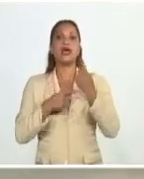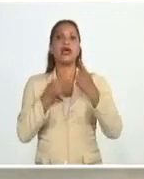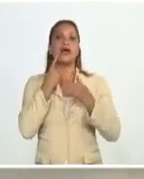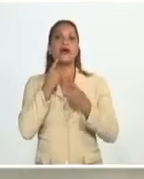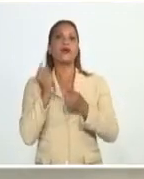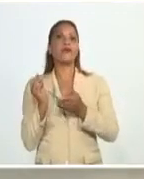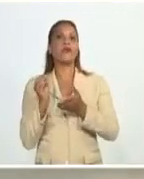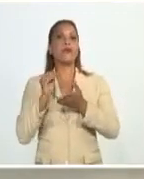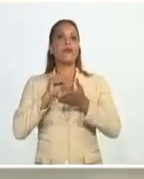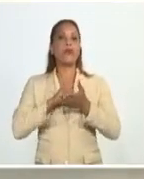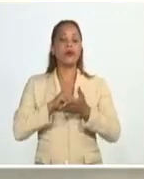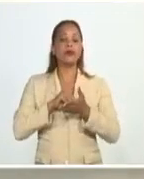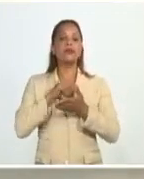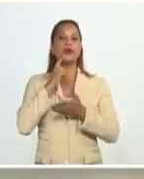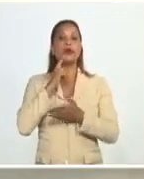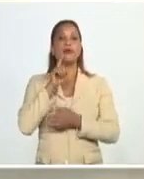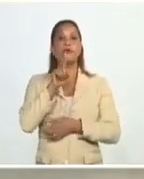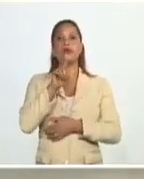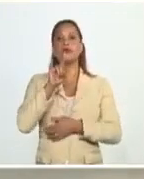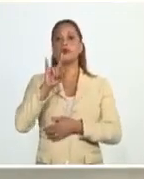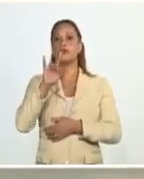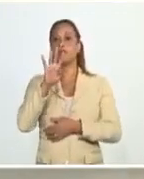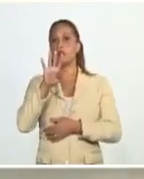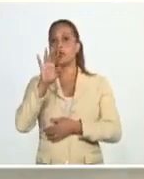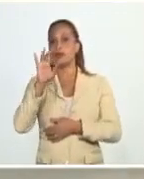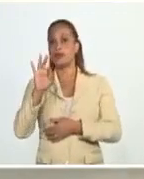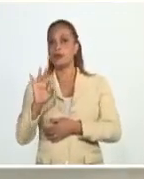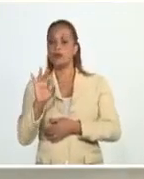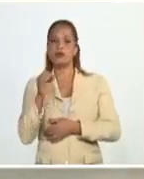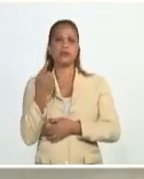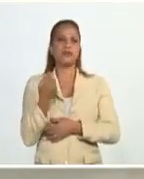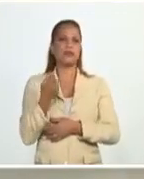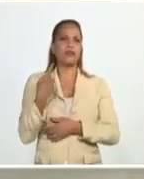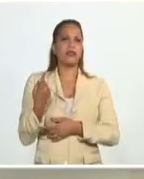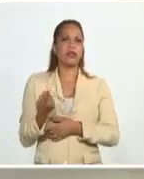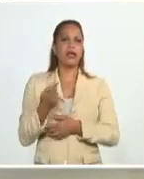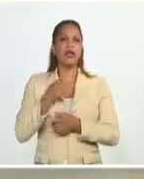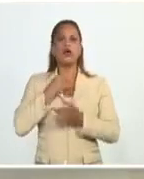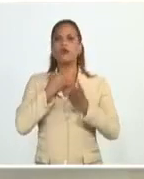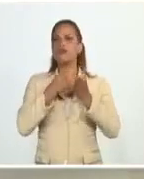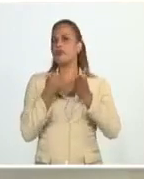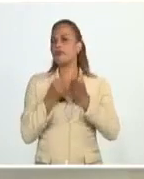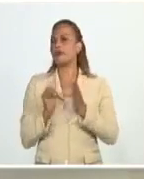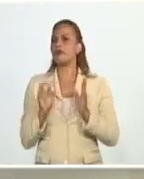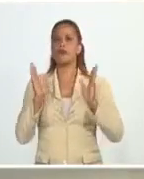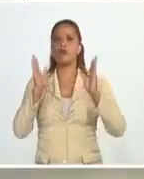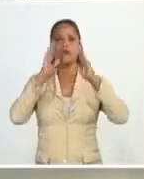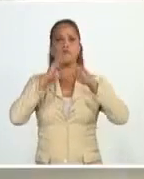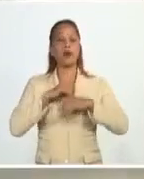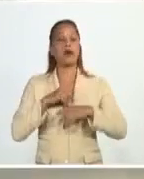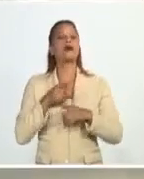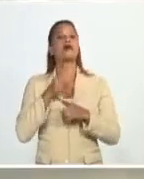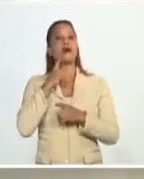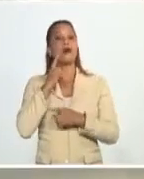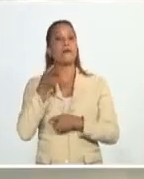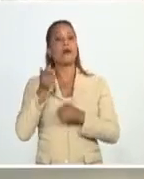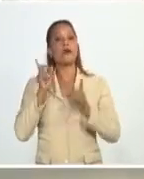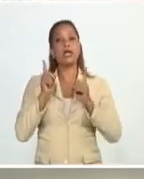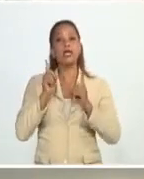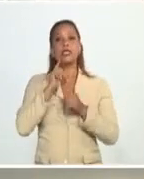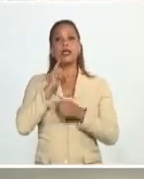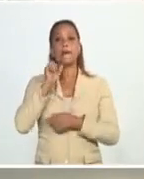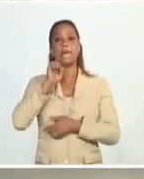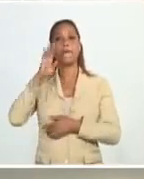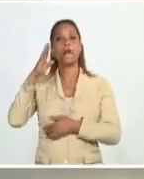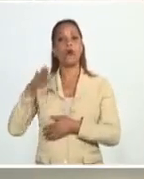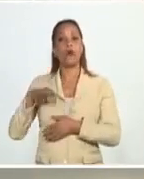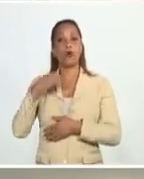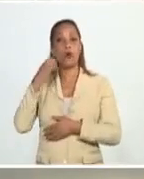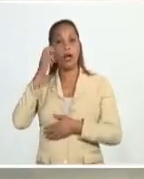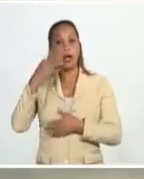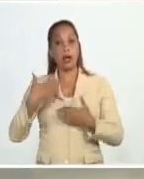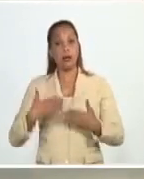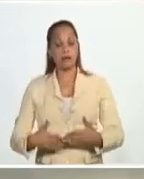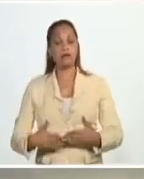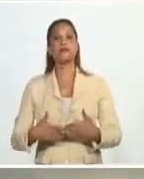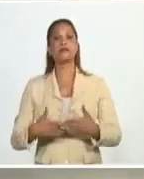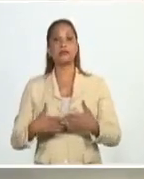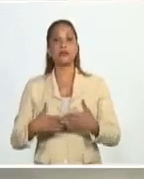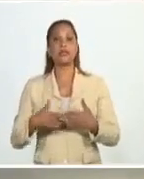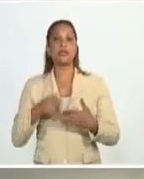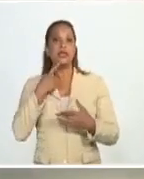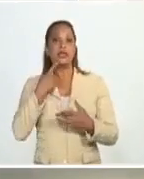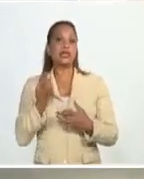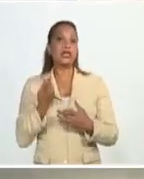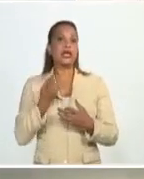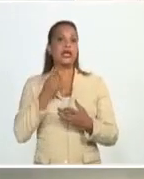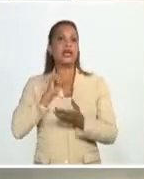de 1948 y carece de cualquier justificación política, moral o jurídica, por lo cual concita